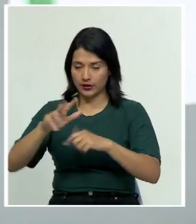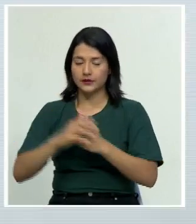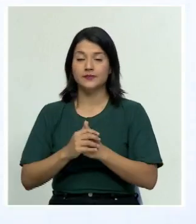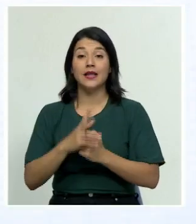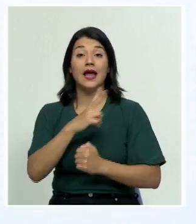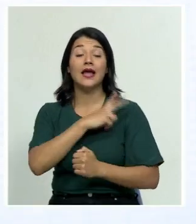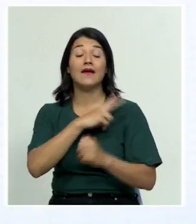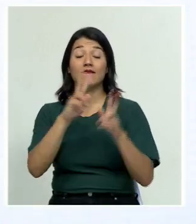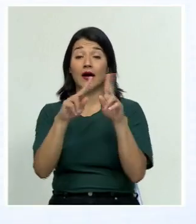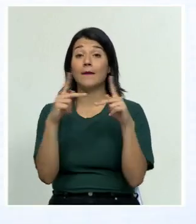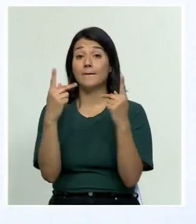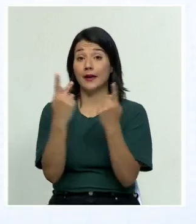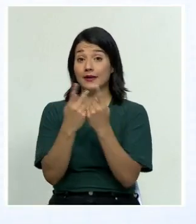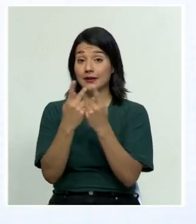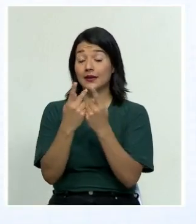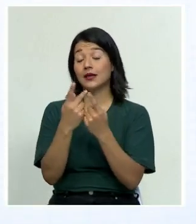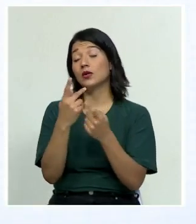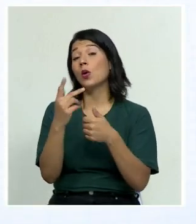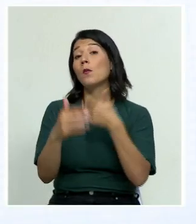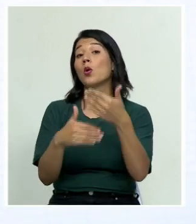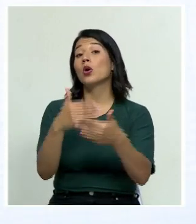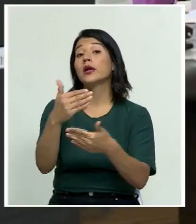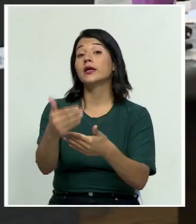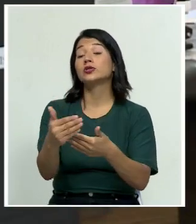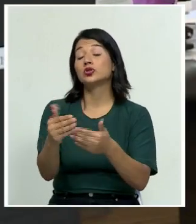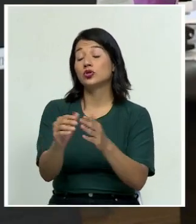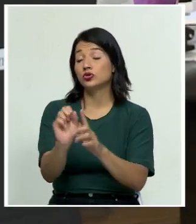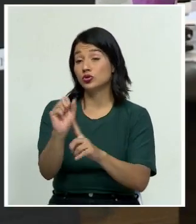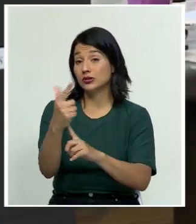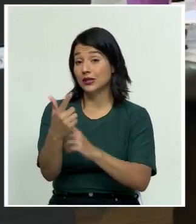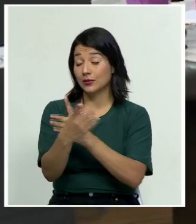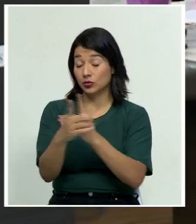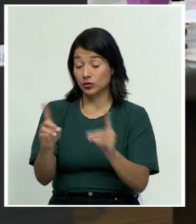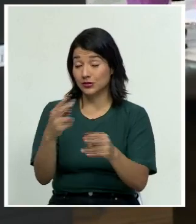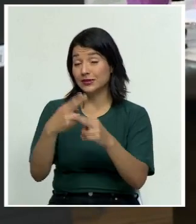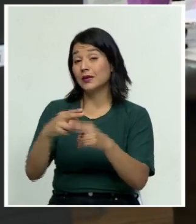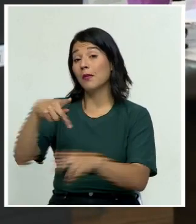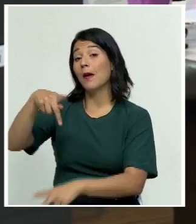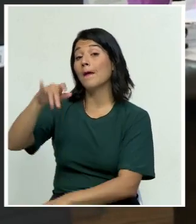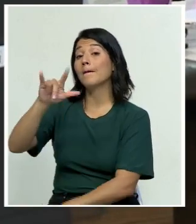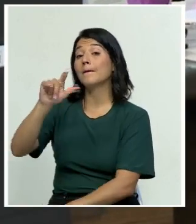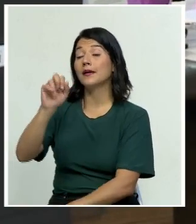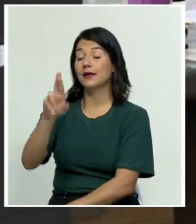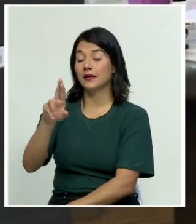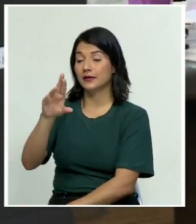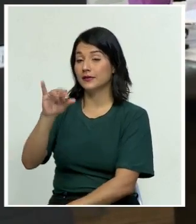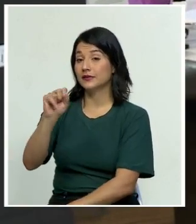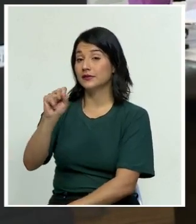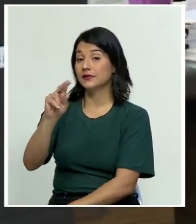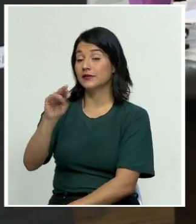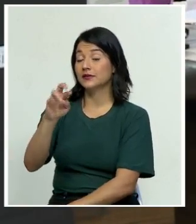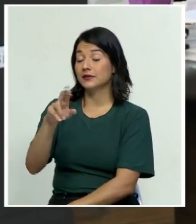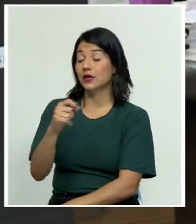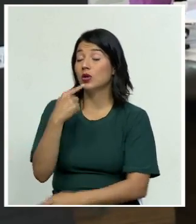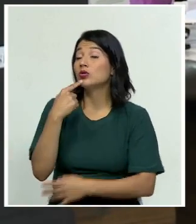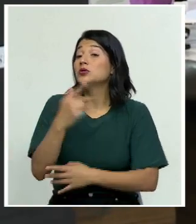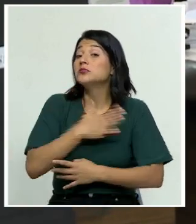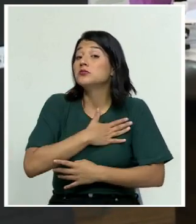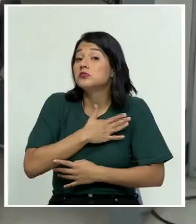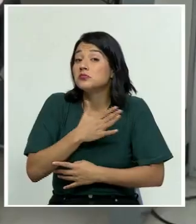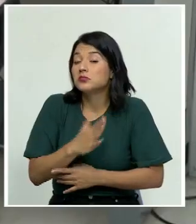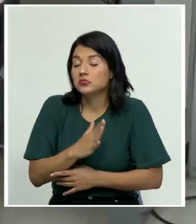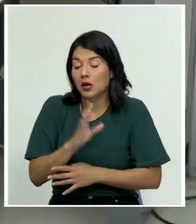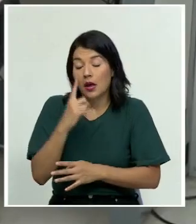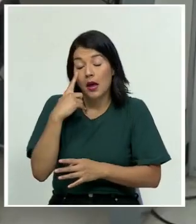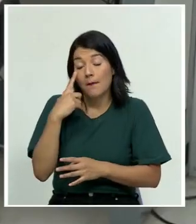de fracción del Partido Progreso Social Democrático, Pilar Cisneros, dijo que se va a someter para votación de los diputados con la confianza de que el